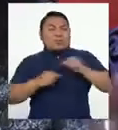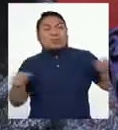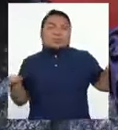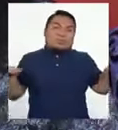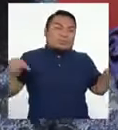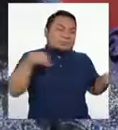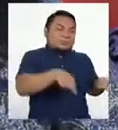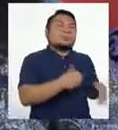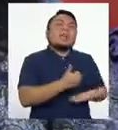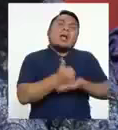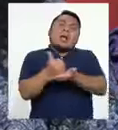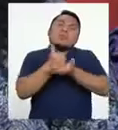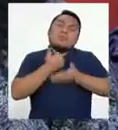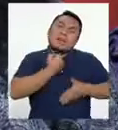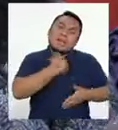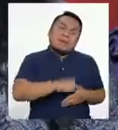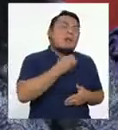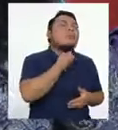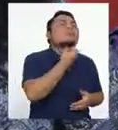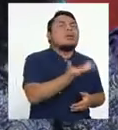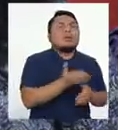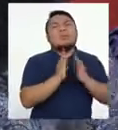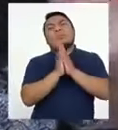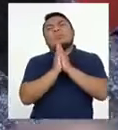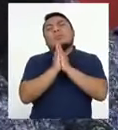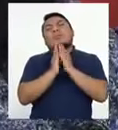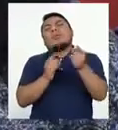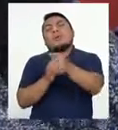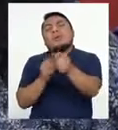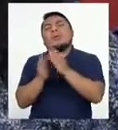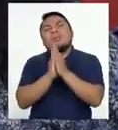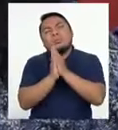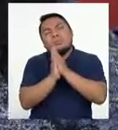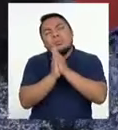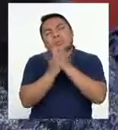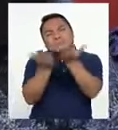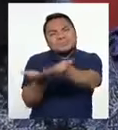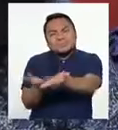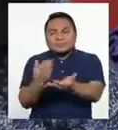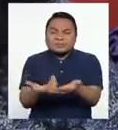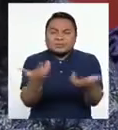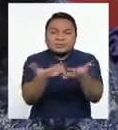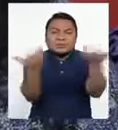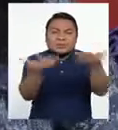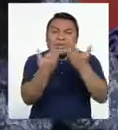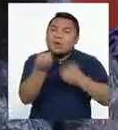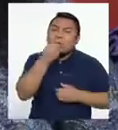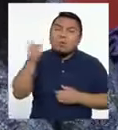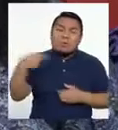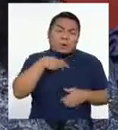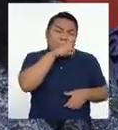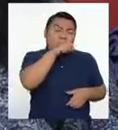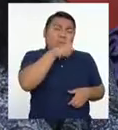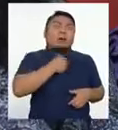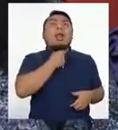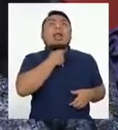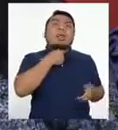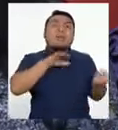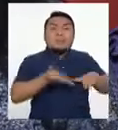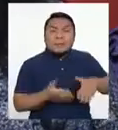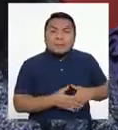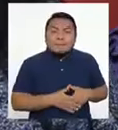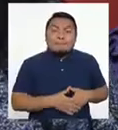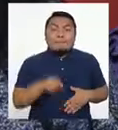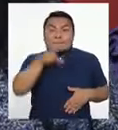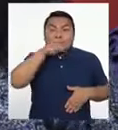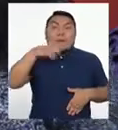y le saque a mi pollito la avellana. Ande, ande, no se haga de rogar, que mi pollito se me puede ahogar, dijo la